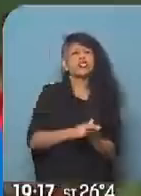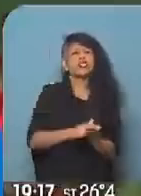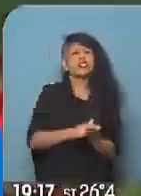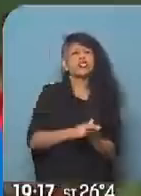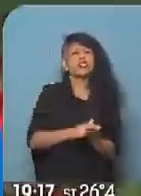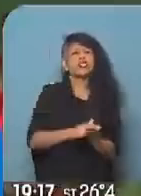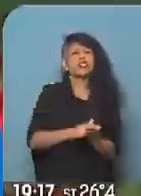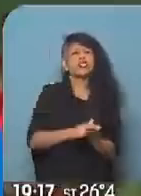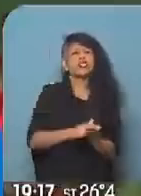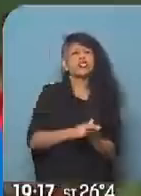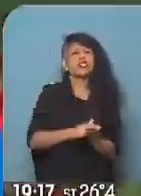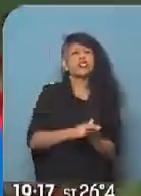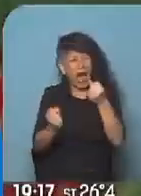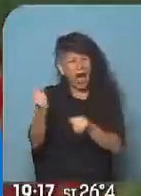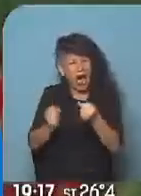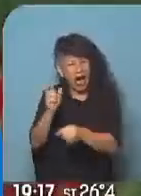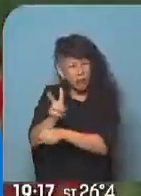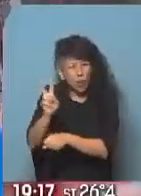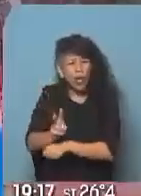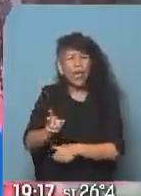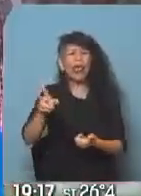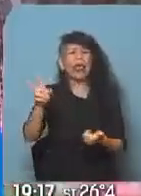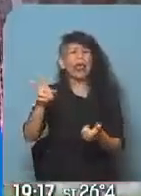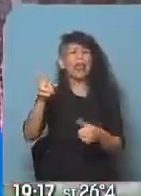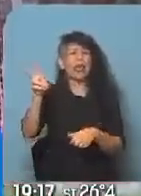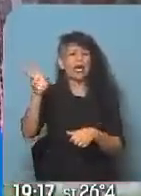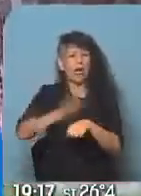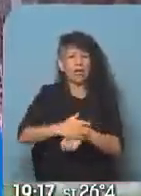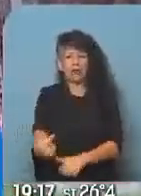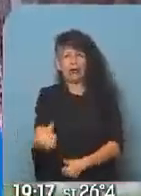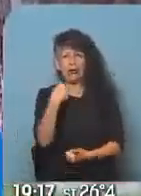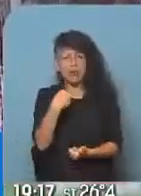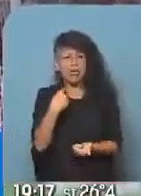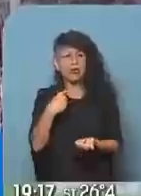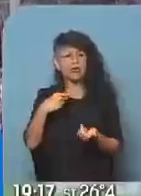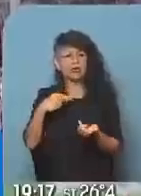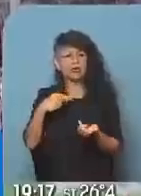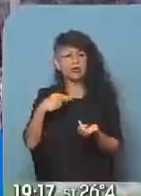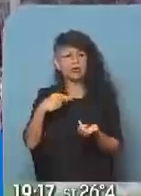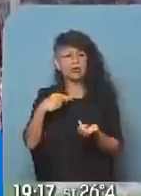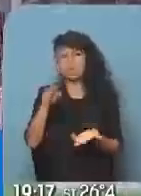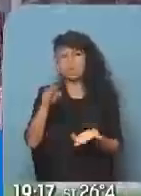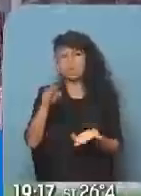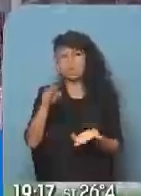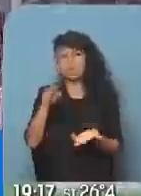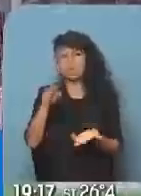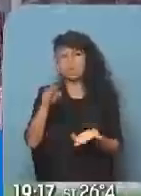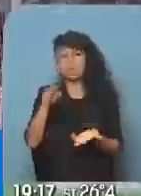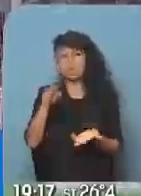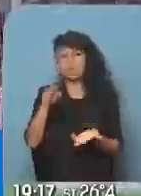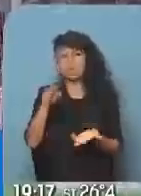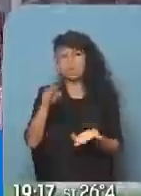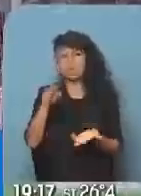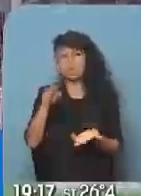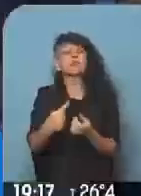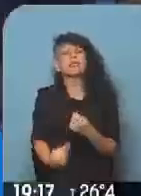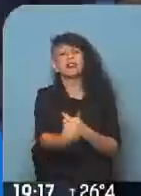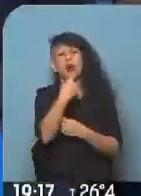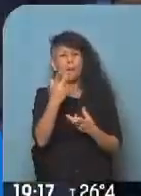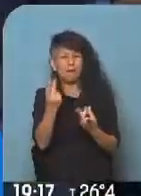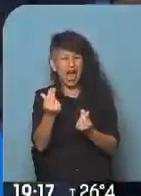partido, de la venta de entradas. Yo lo recordaba y después yo me encargaba de distribuir el dinero. Esa